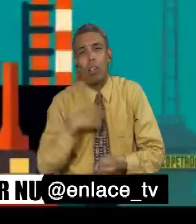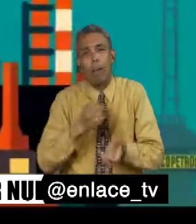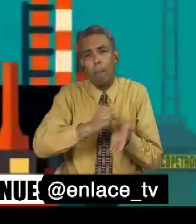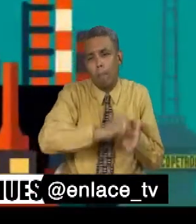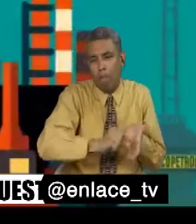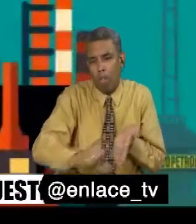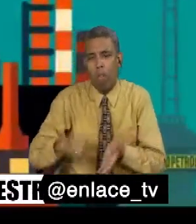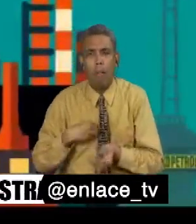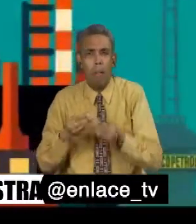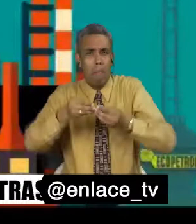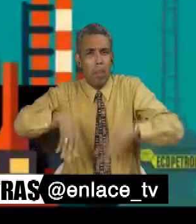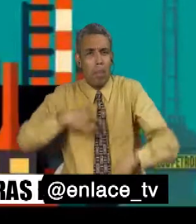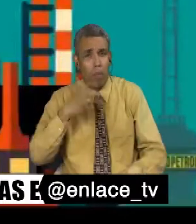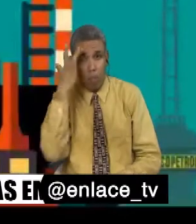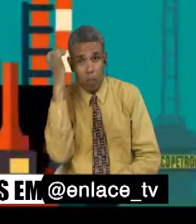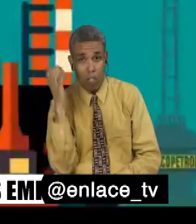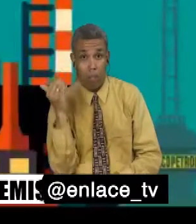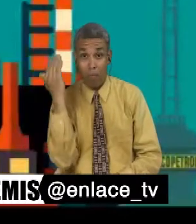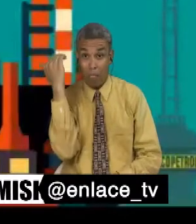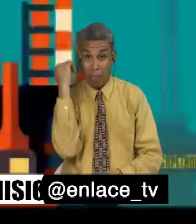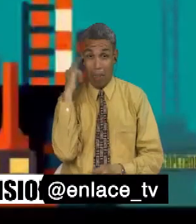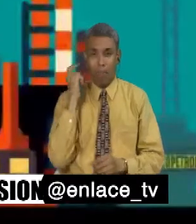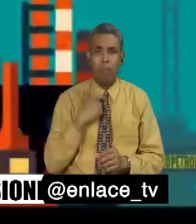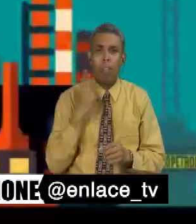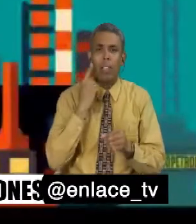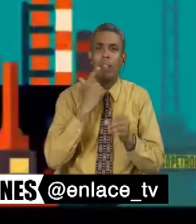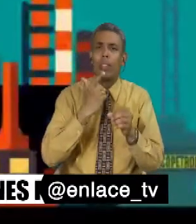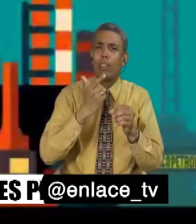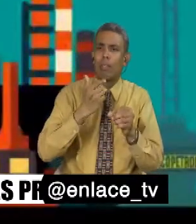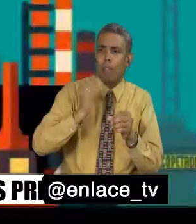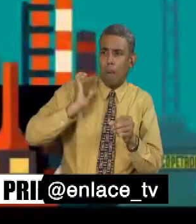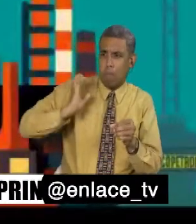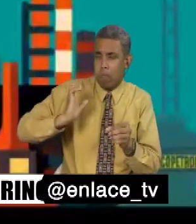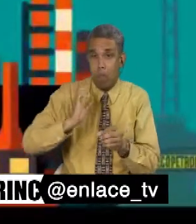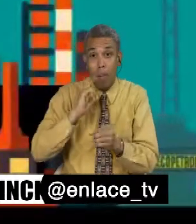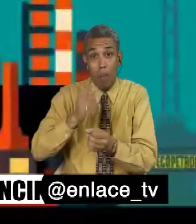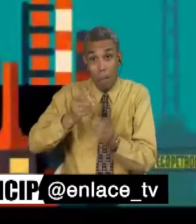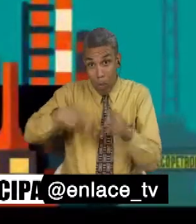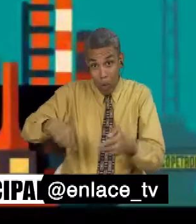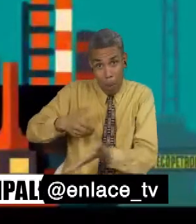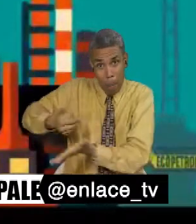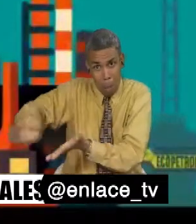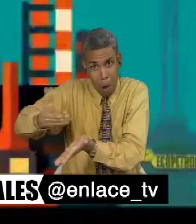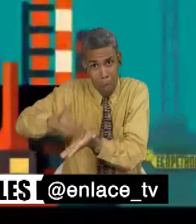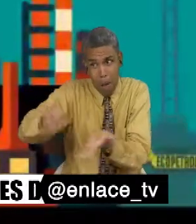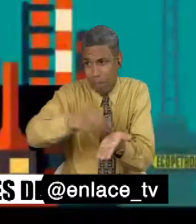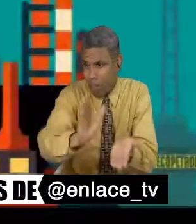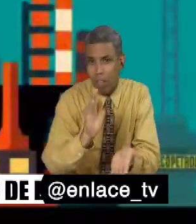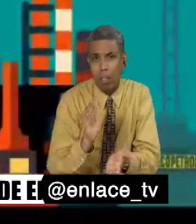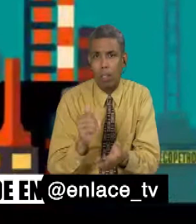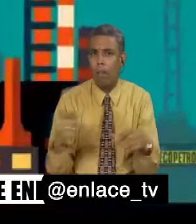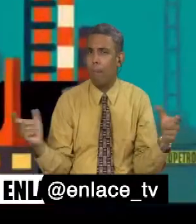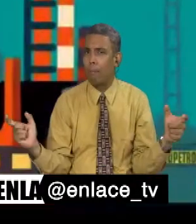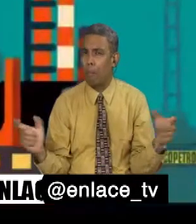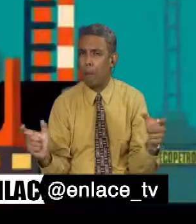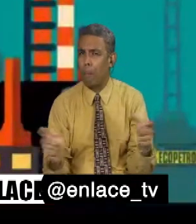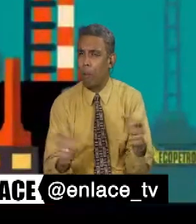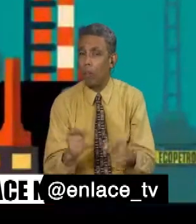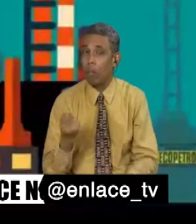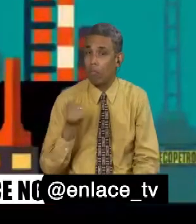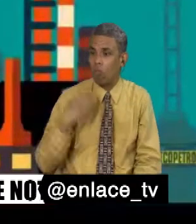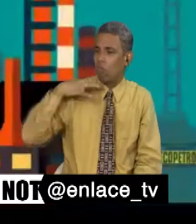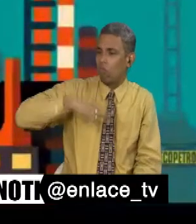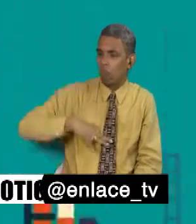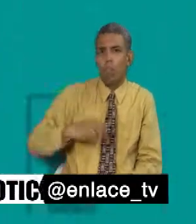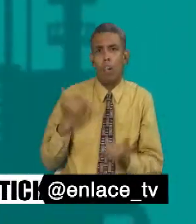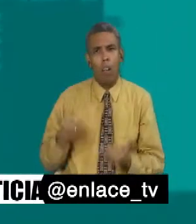excelente aporte de sus trabajadores, crudos más baratos, disminución de salarios y reducción del mantenimiento, pero hay un rápido y enorme desgaste de la metalurgia, por lo tanto no